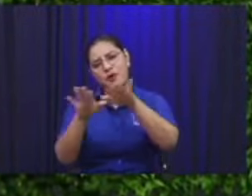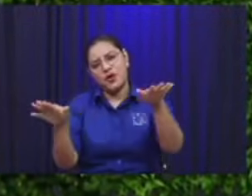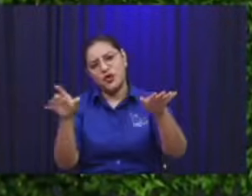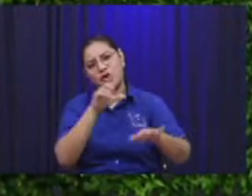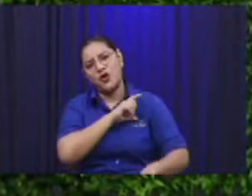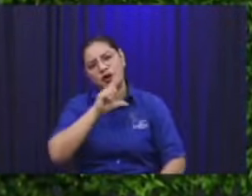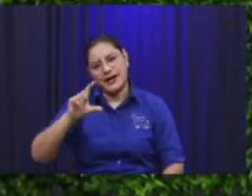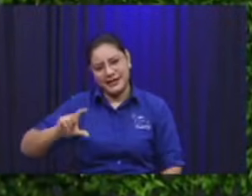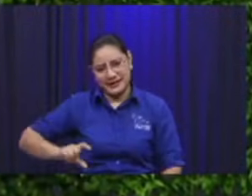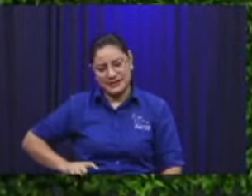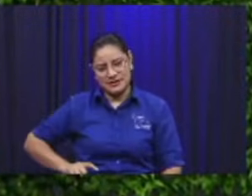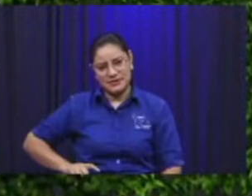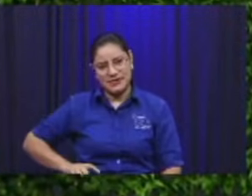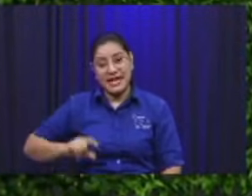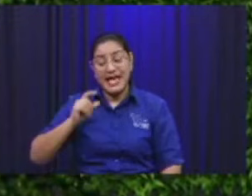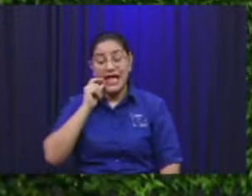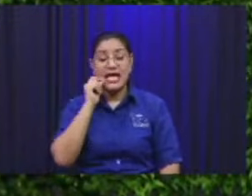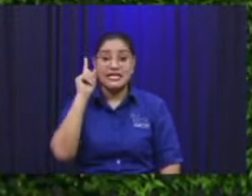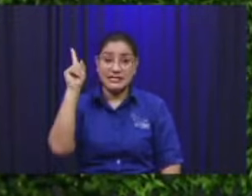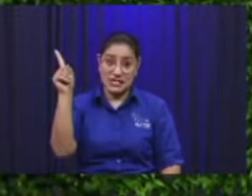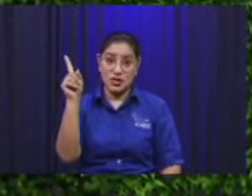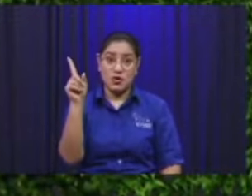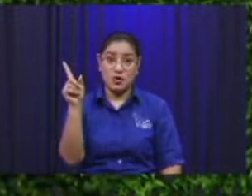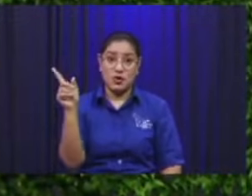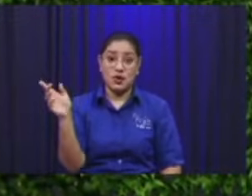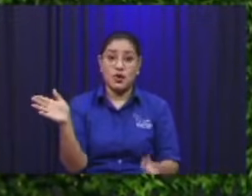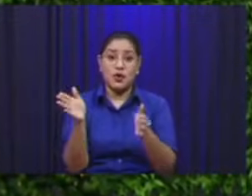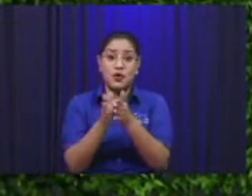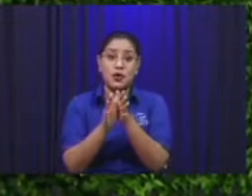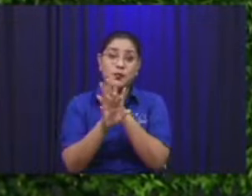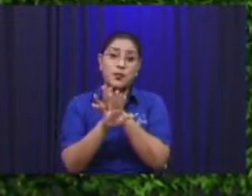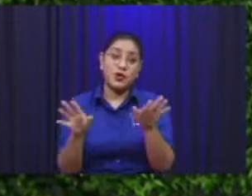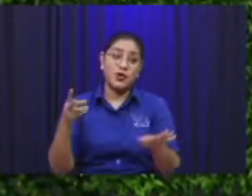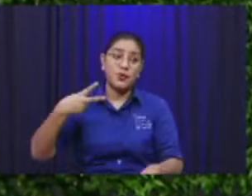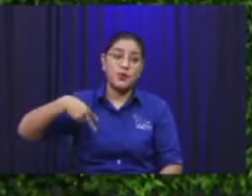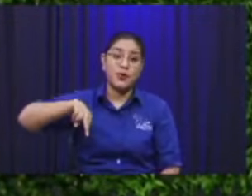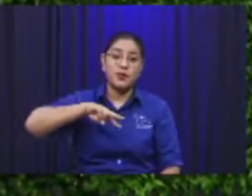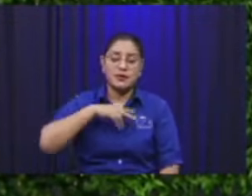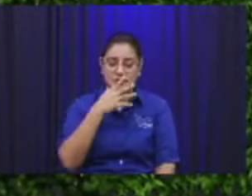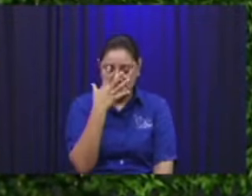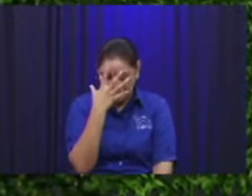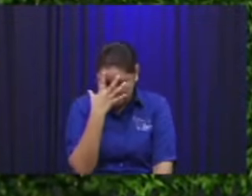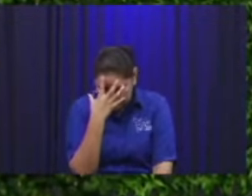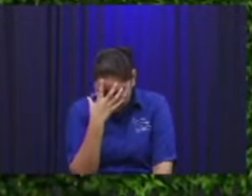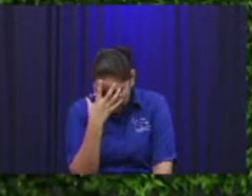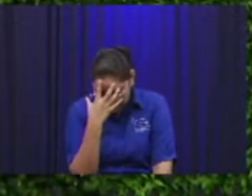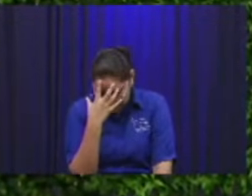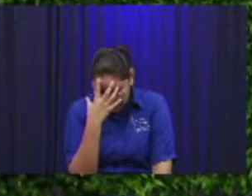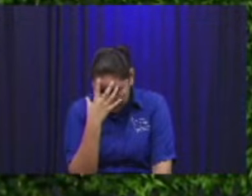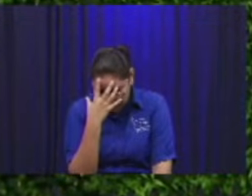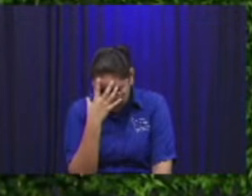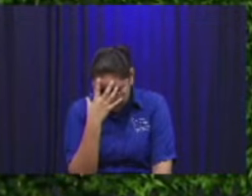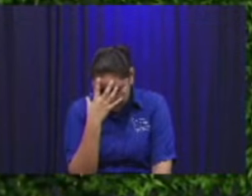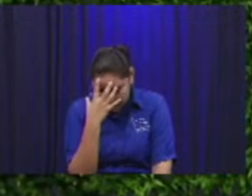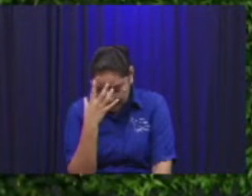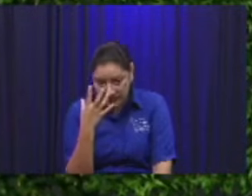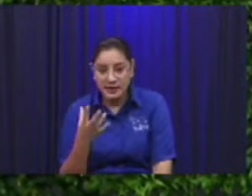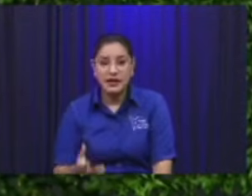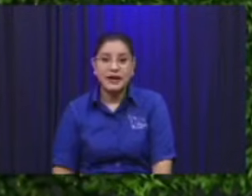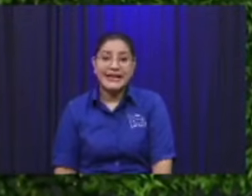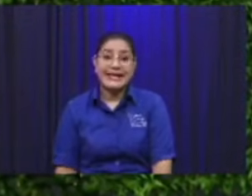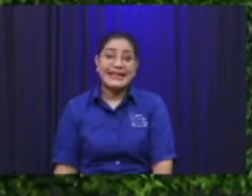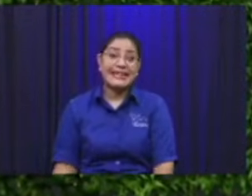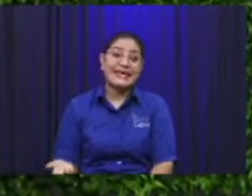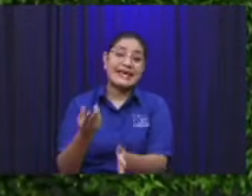dice la biblia que el señor murió por nuestros pecados y fue